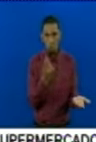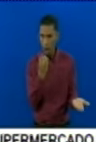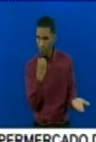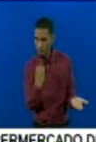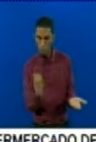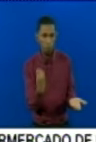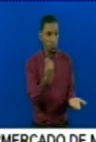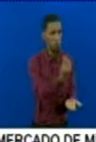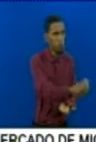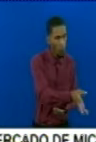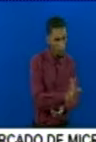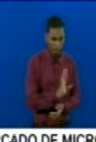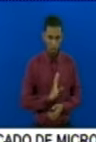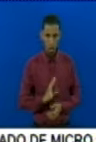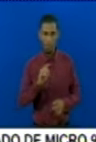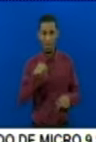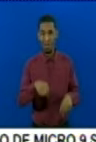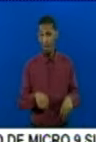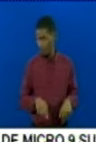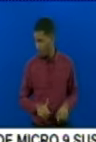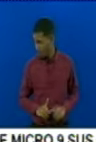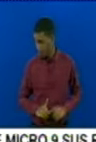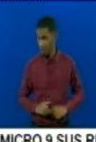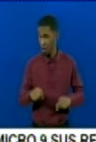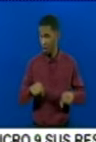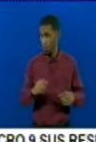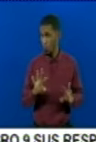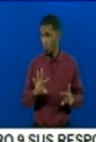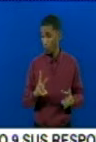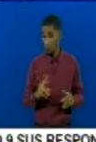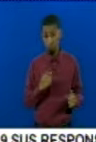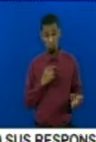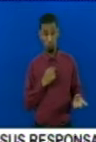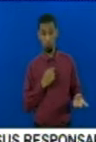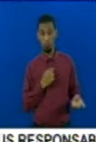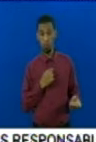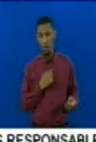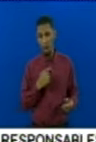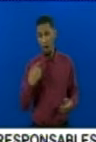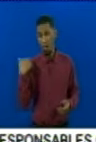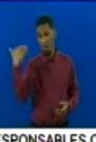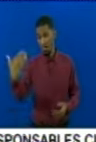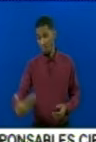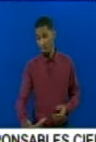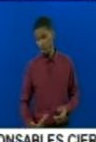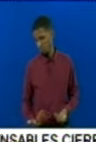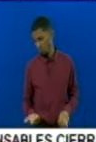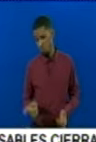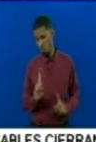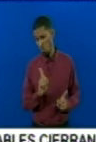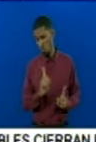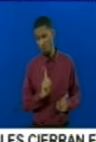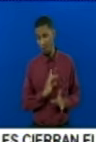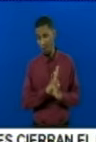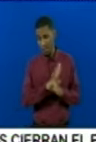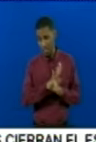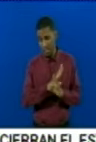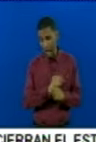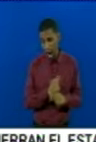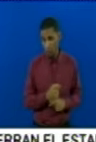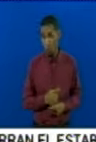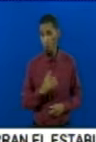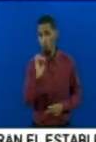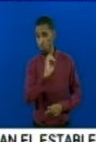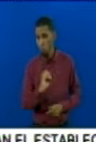la disponibilidad. Pero no tiene que ver, estoy seguro, con algo de la distribución, si nosotros no debemos arroz de octubre, de noviembre o